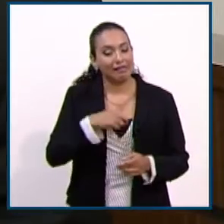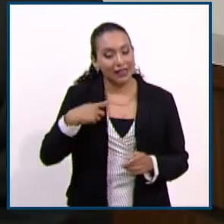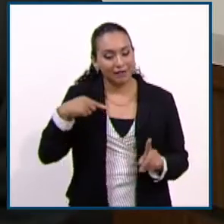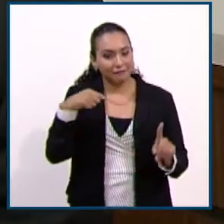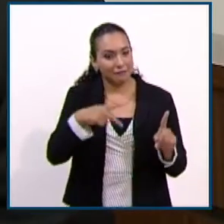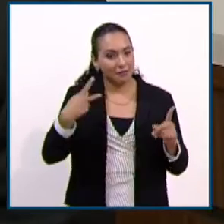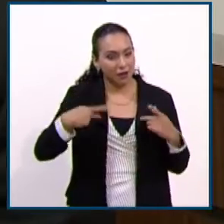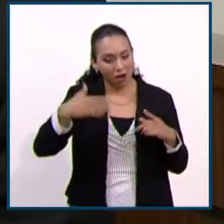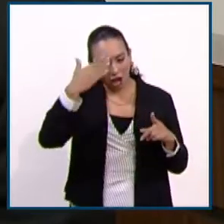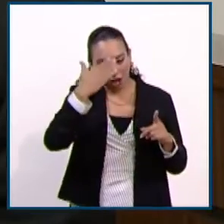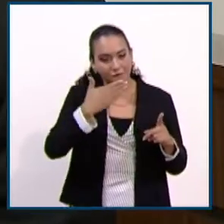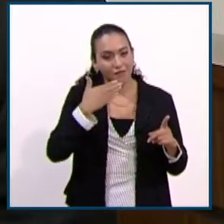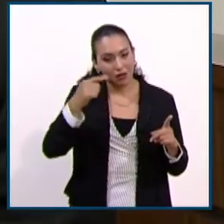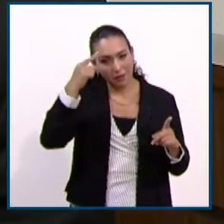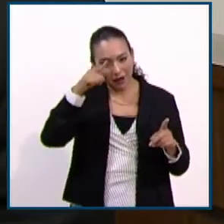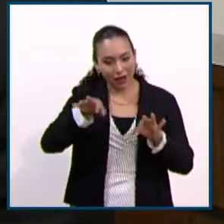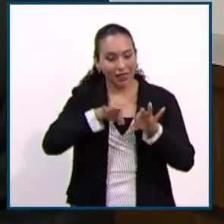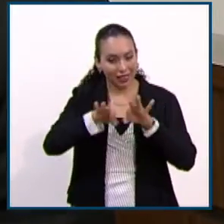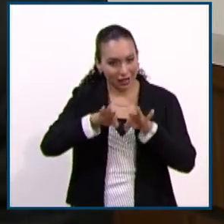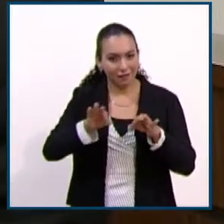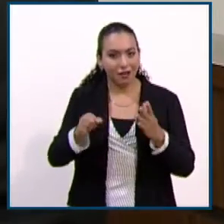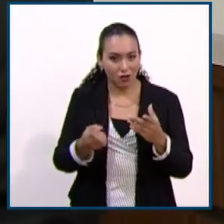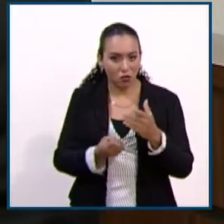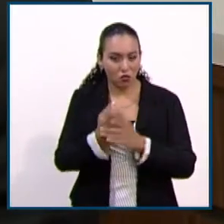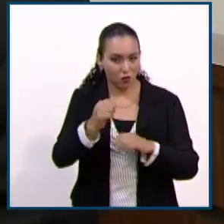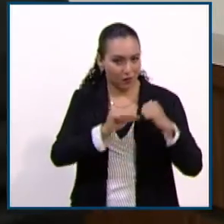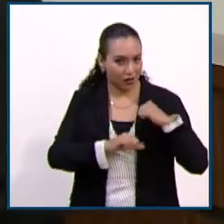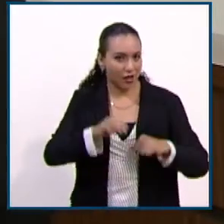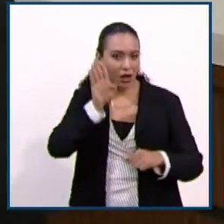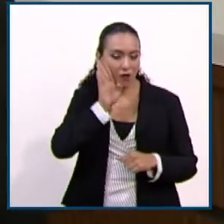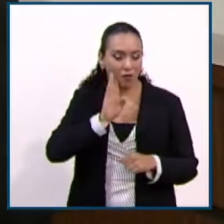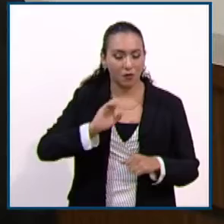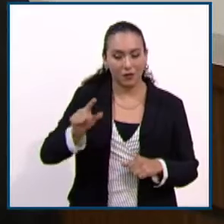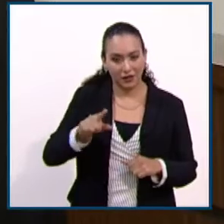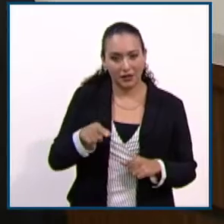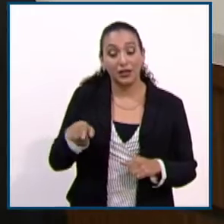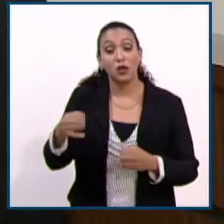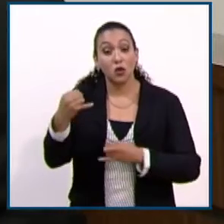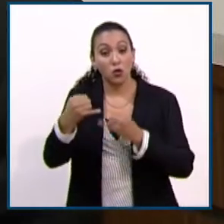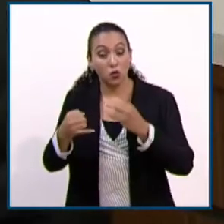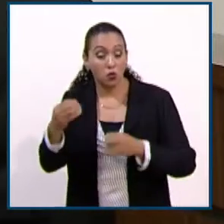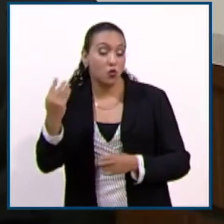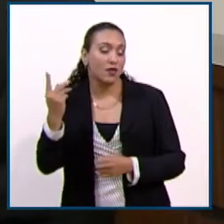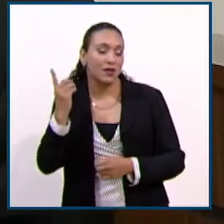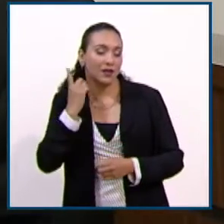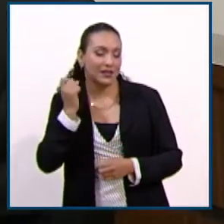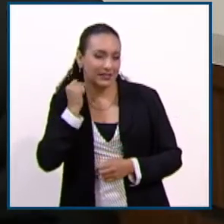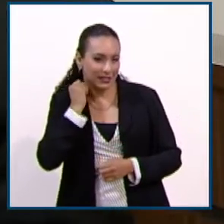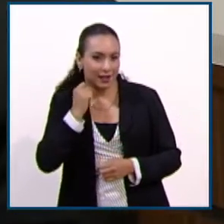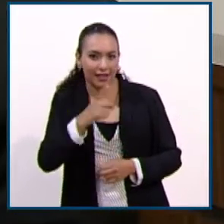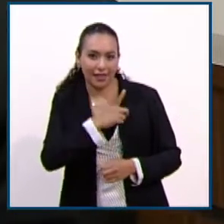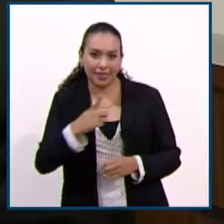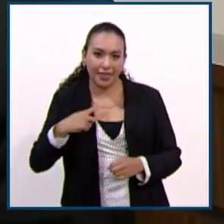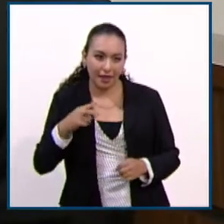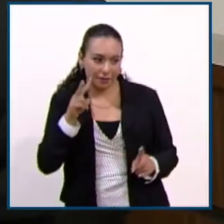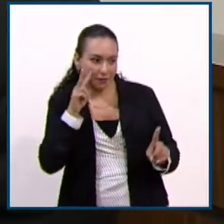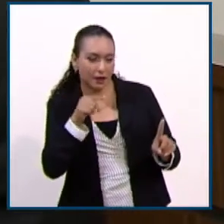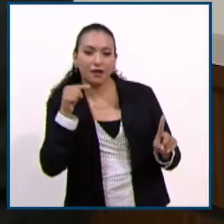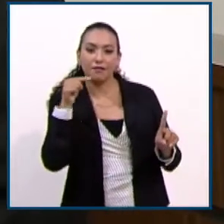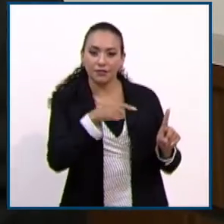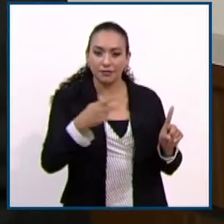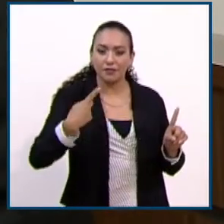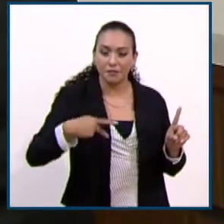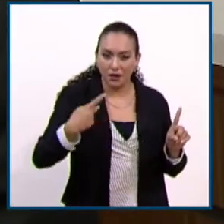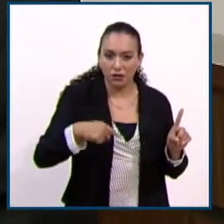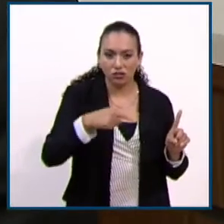la capacidad de hacerlo y que destaca de alguna manera frente a otros miembros de la